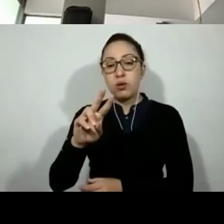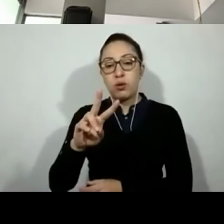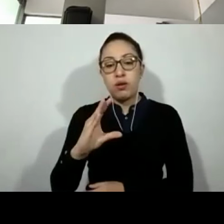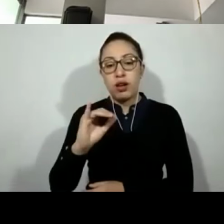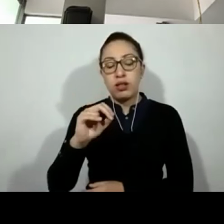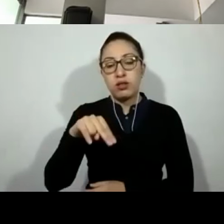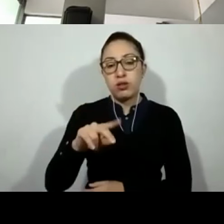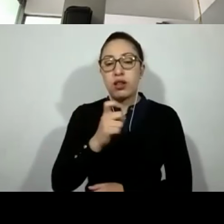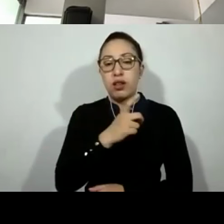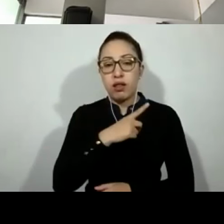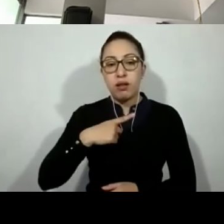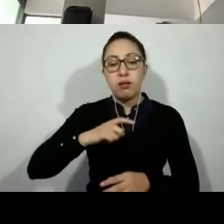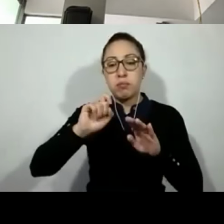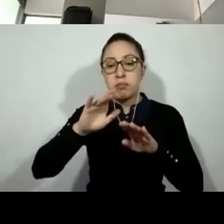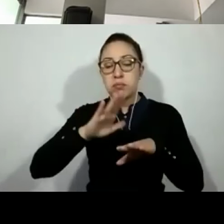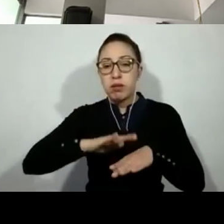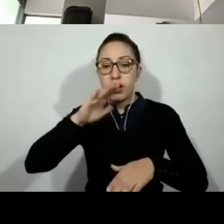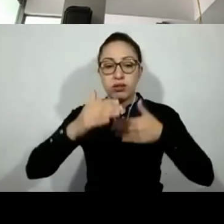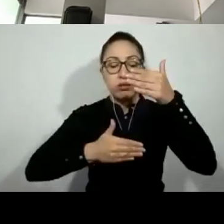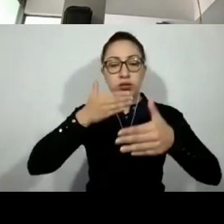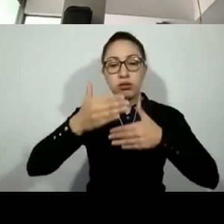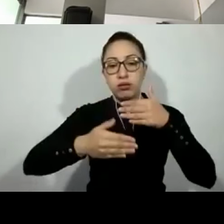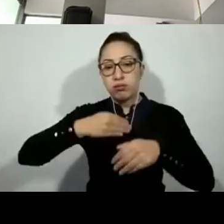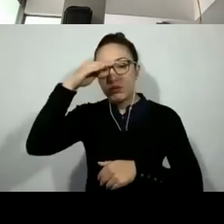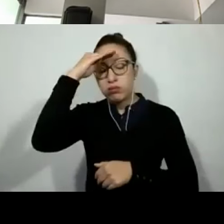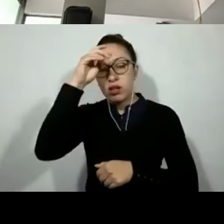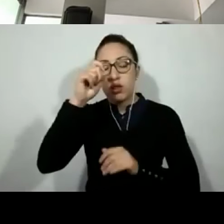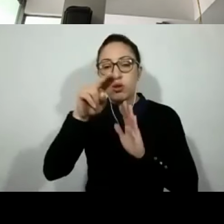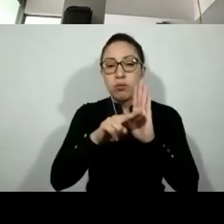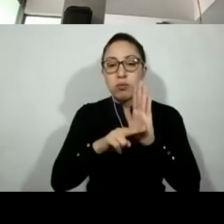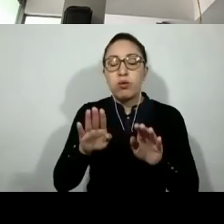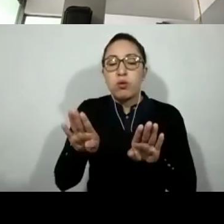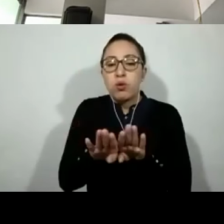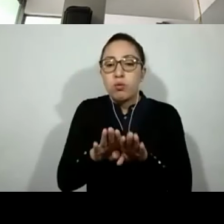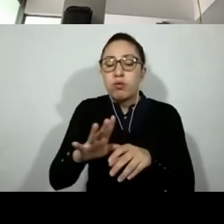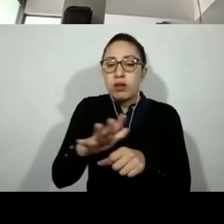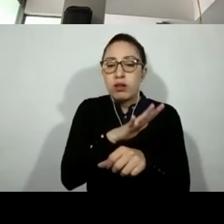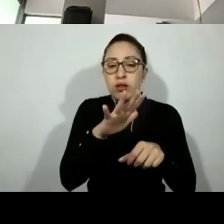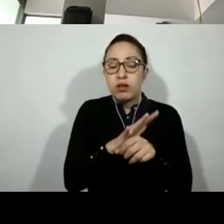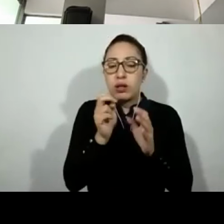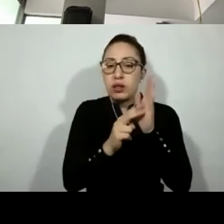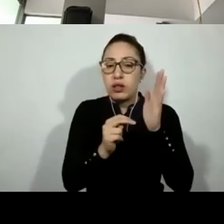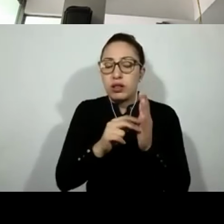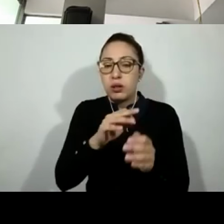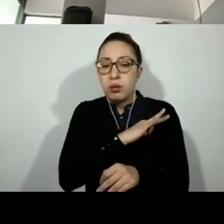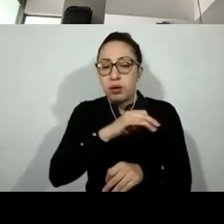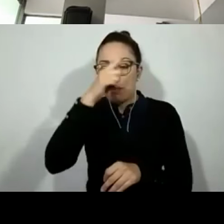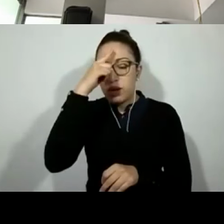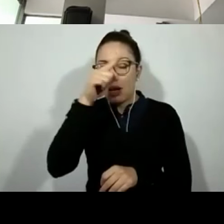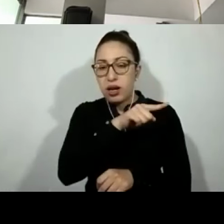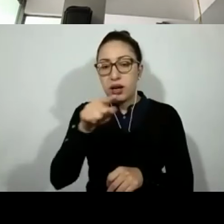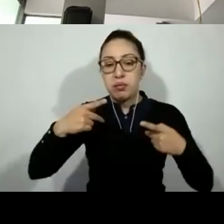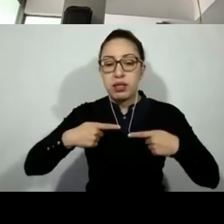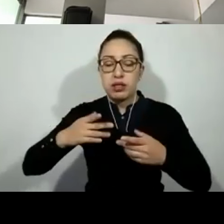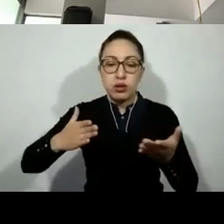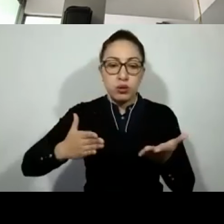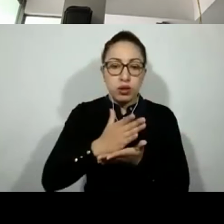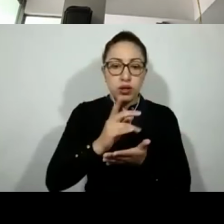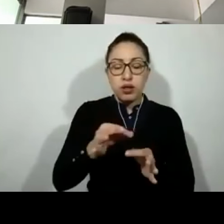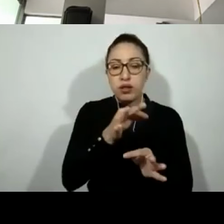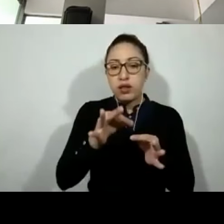de vista normativo los mecanismos que permitan acortar desigualdades, proveer acceso a derechos y prosperidad